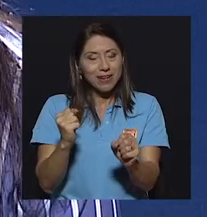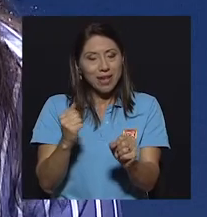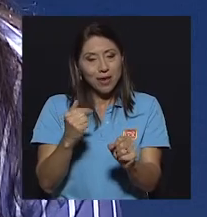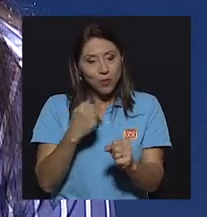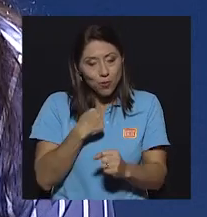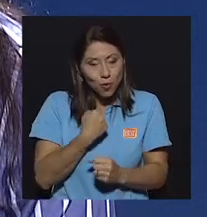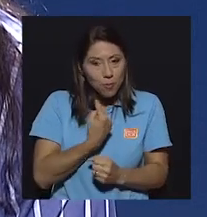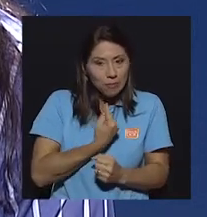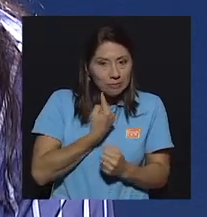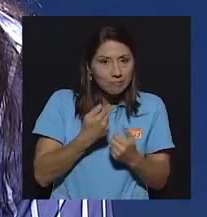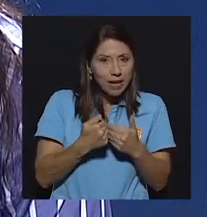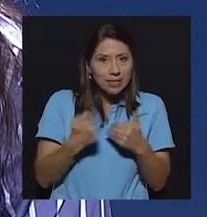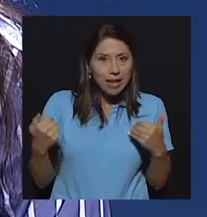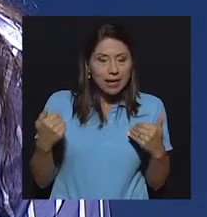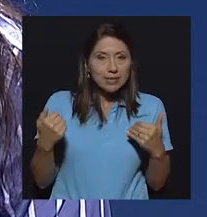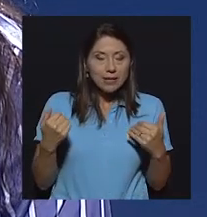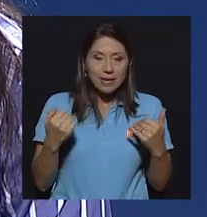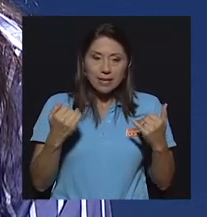estable